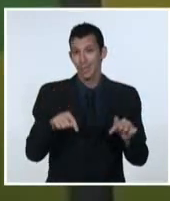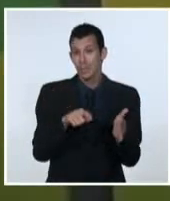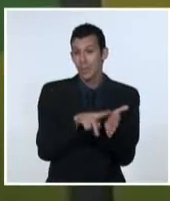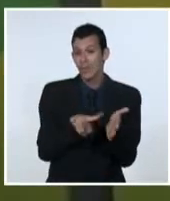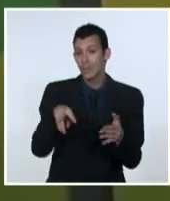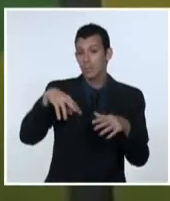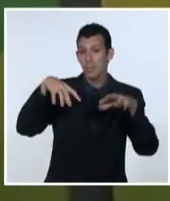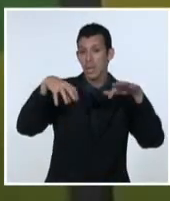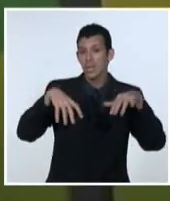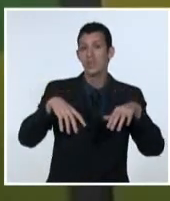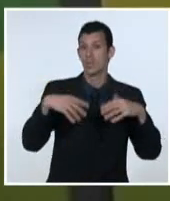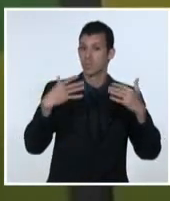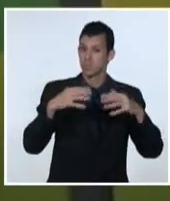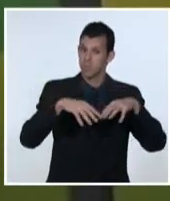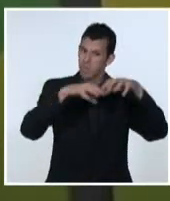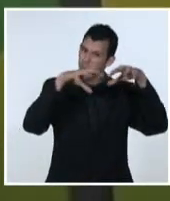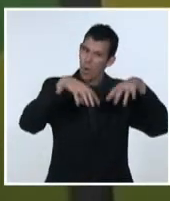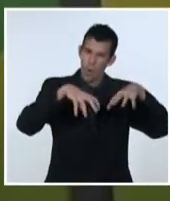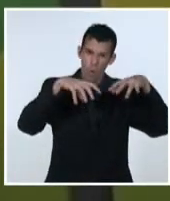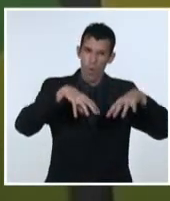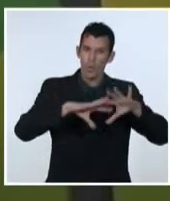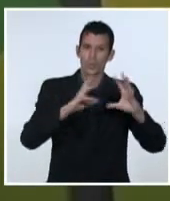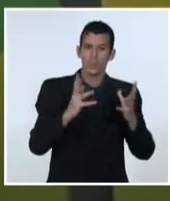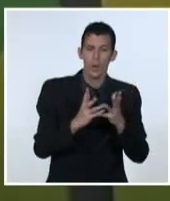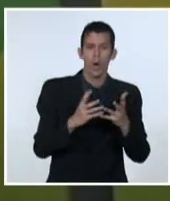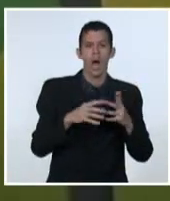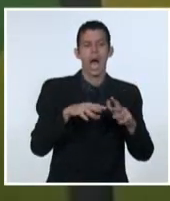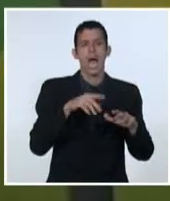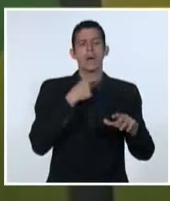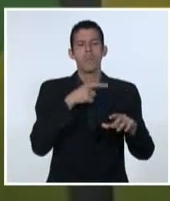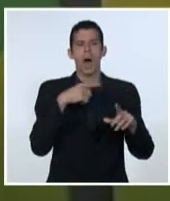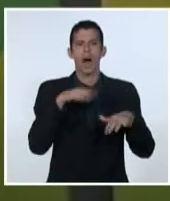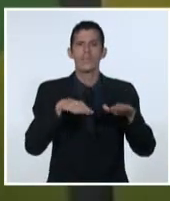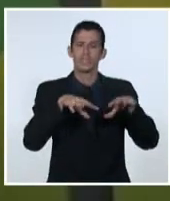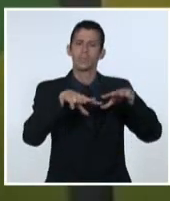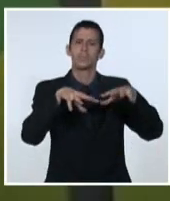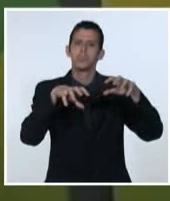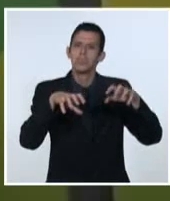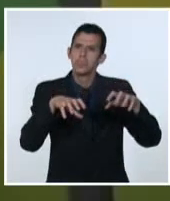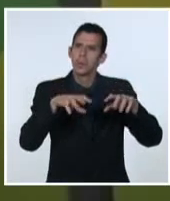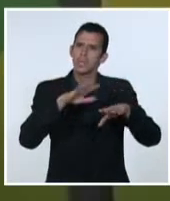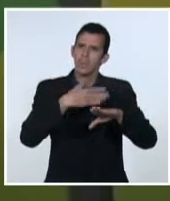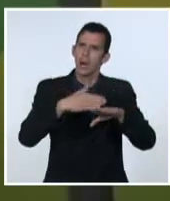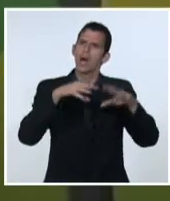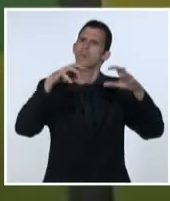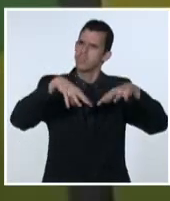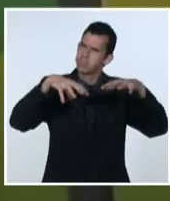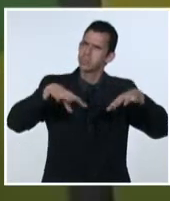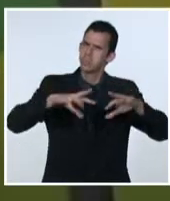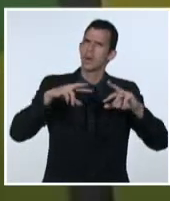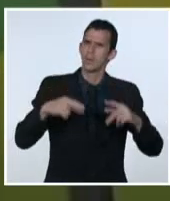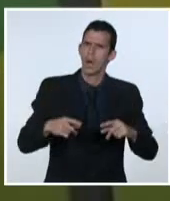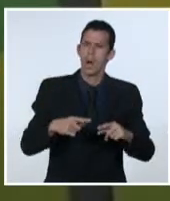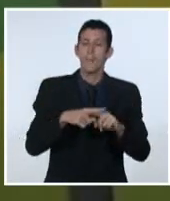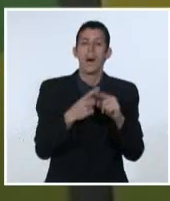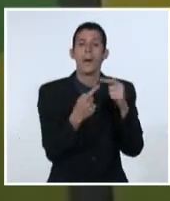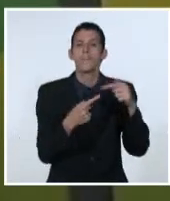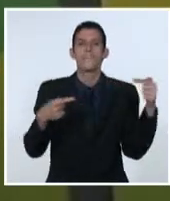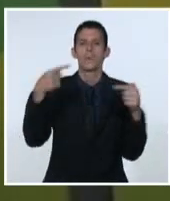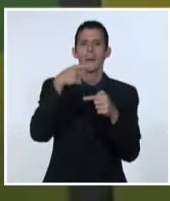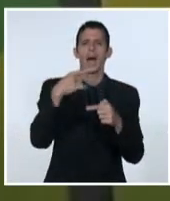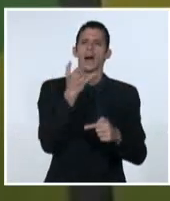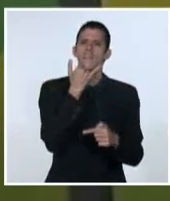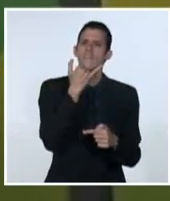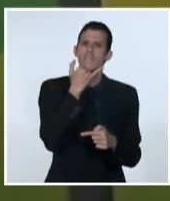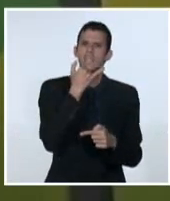sobre todo en los municipios al occidente y norte de la provincia y hasta el momento los acumulados más significativos no superan los 110